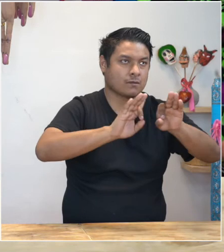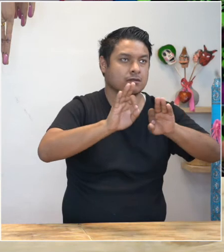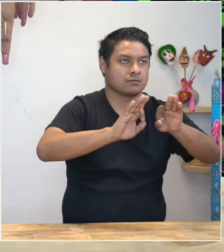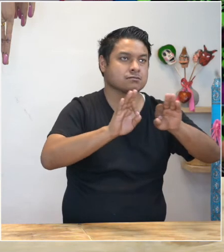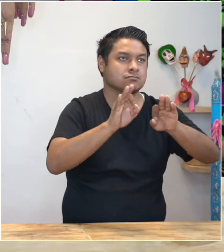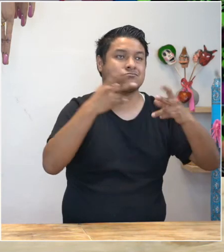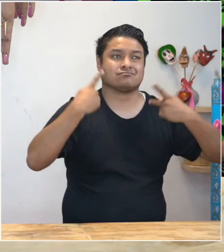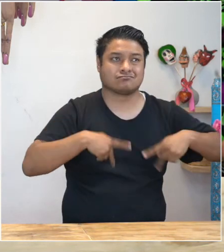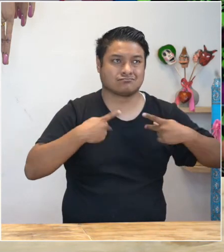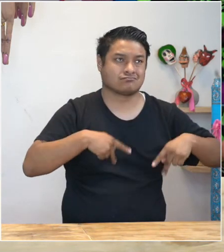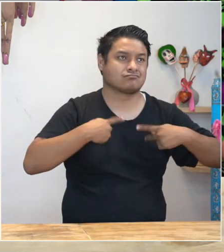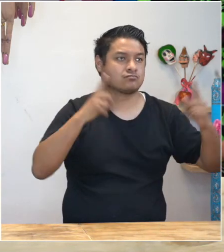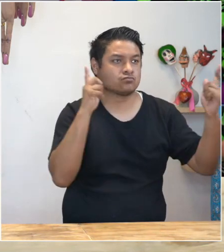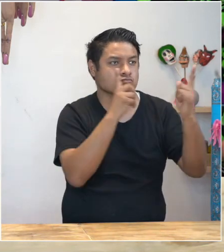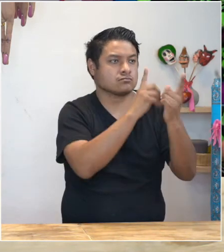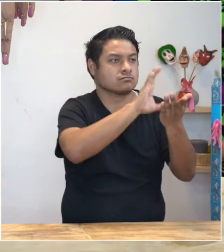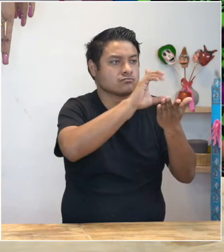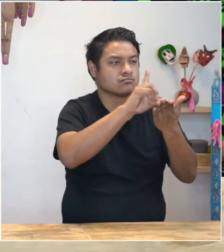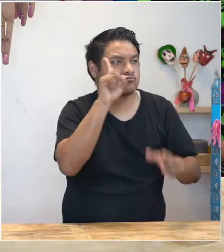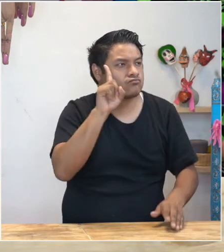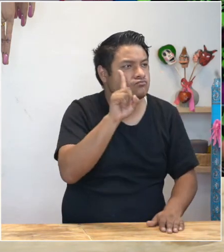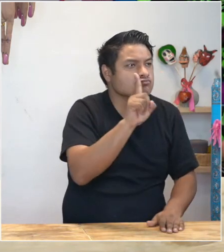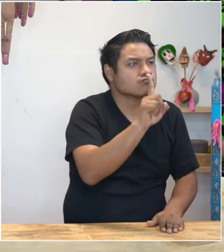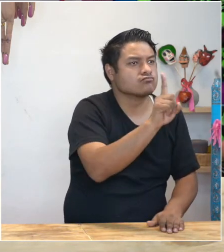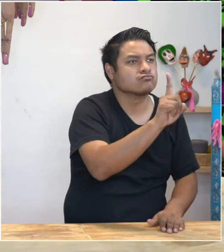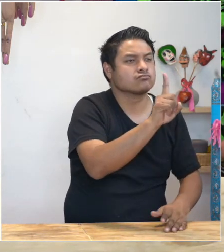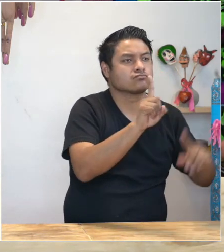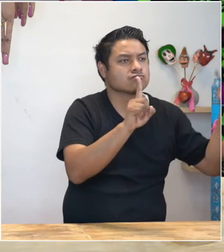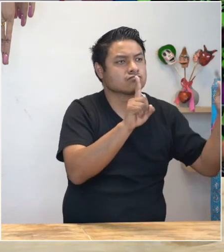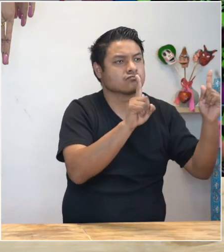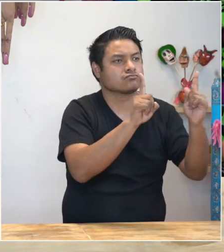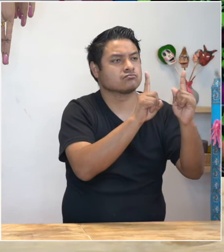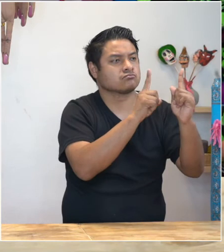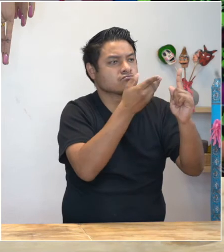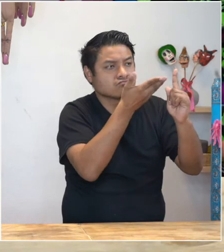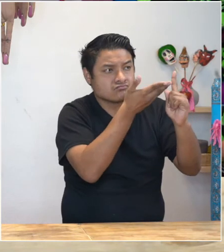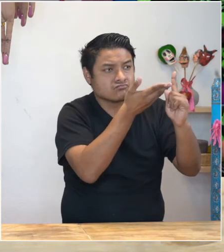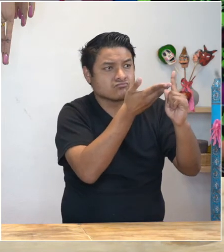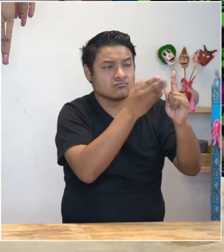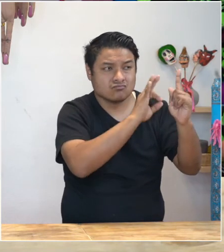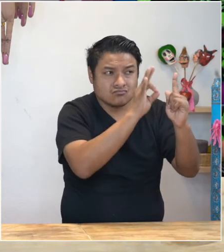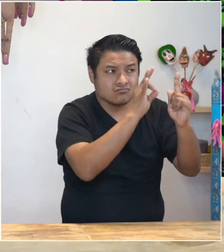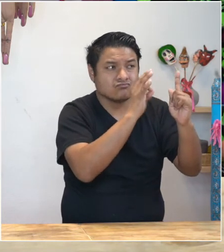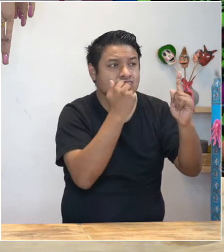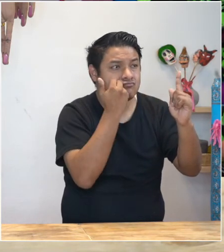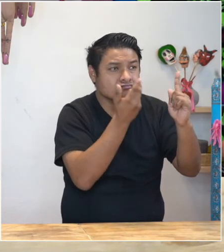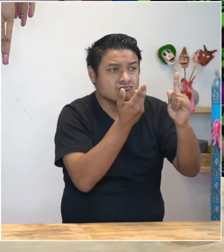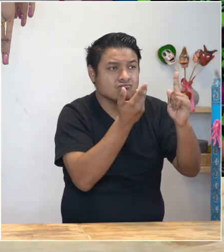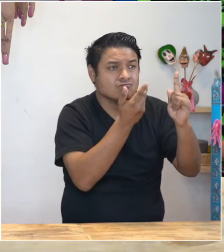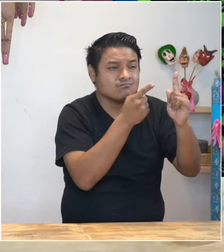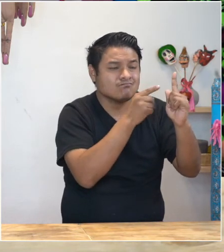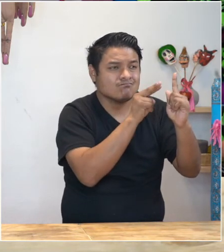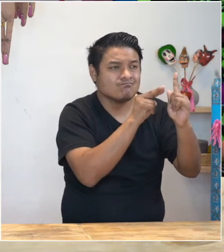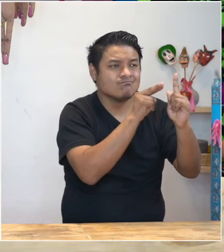otra manera, por ejemplo, les comentaba con la comunidad sorda, el no haber un intérprete de lengua de señas mexicana